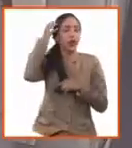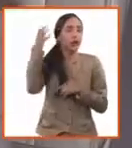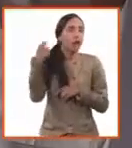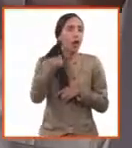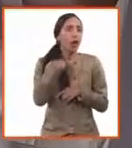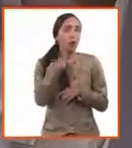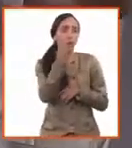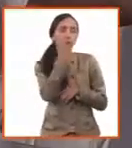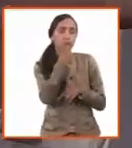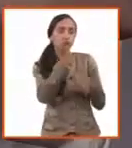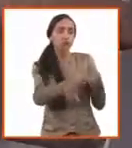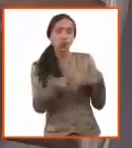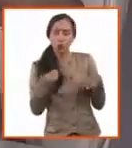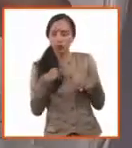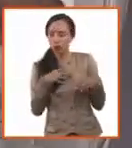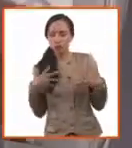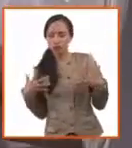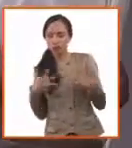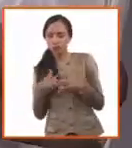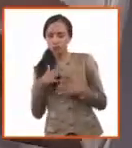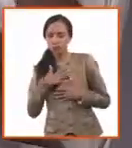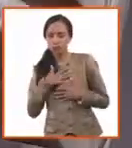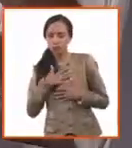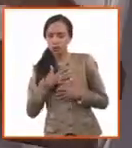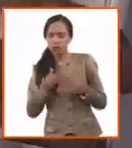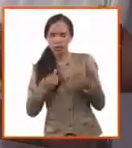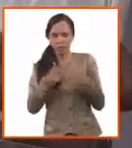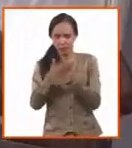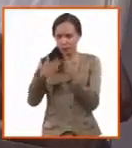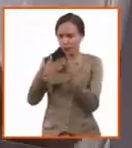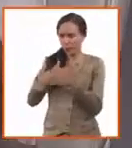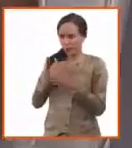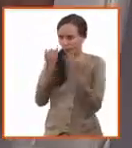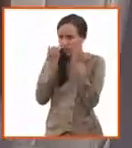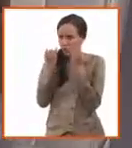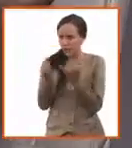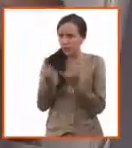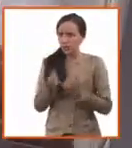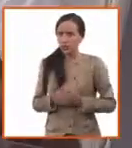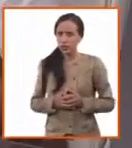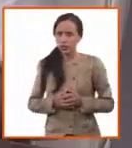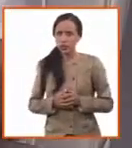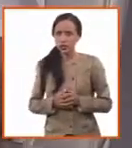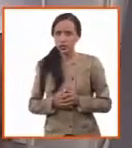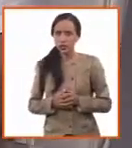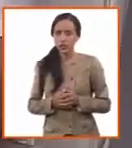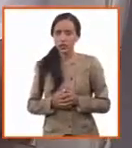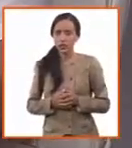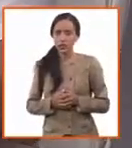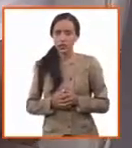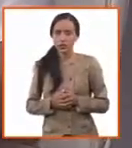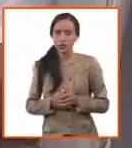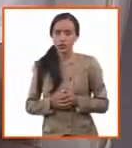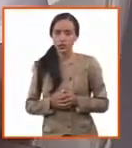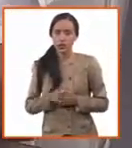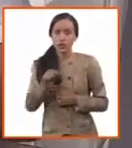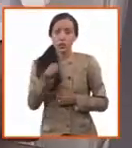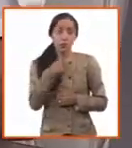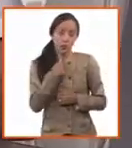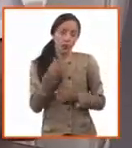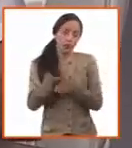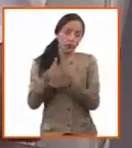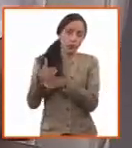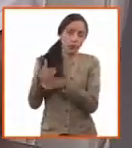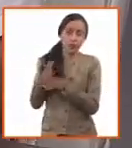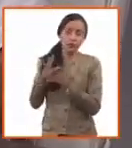lado yo creo que eso no tiene nada que ver conmigo incluso puede contradecir mis intereses mis beneficios en la manera en que lo consigo a partir de determinadas prácticas